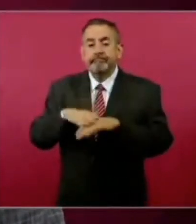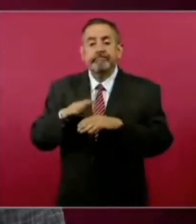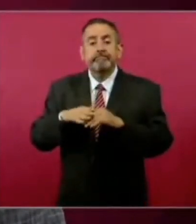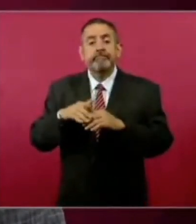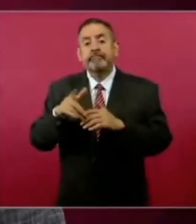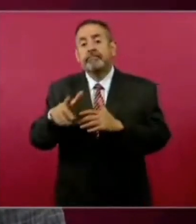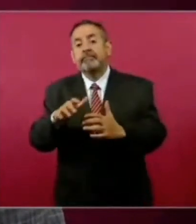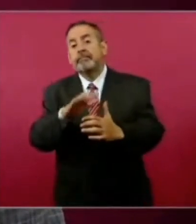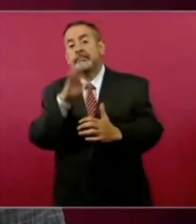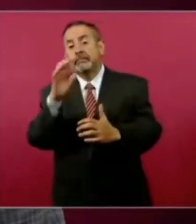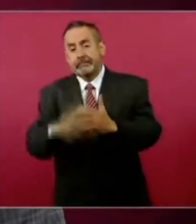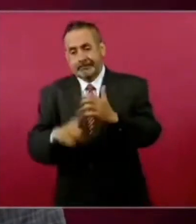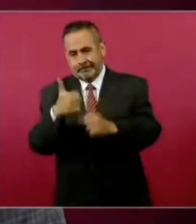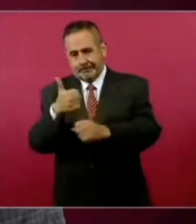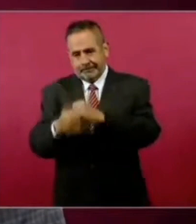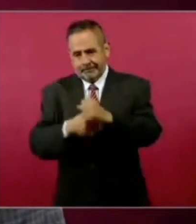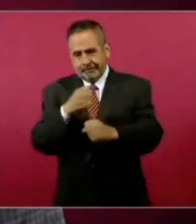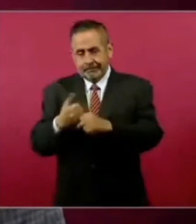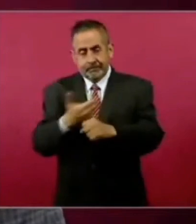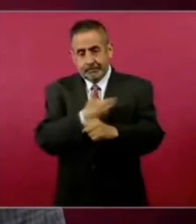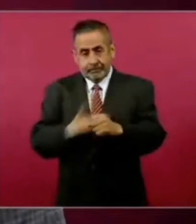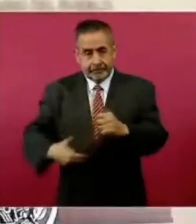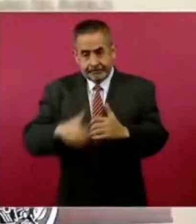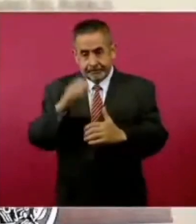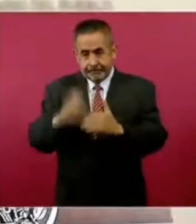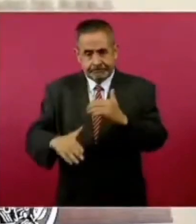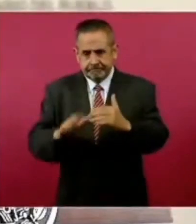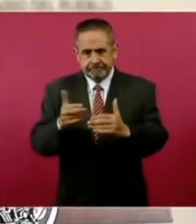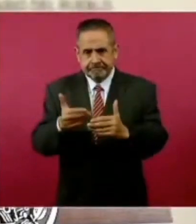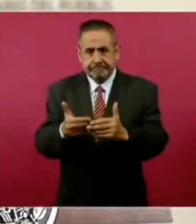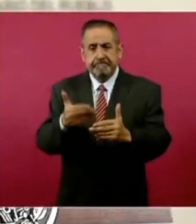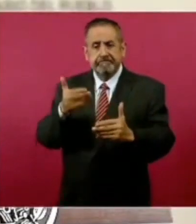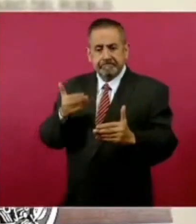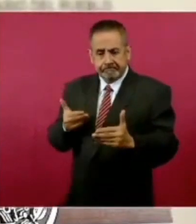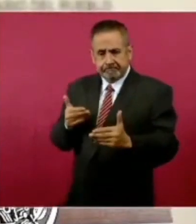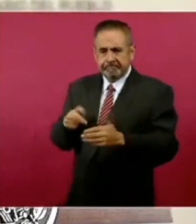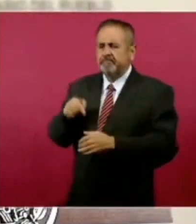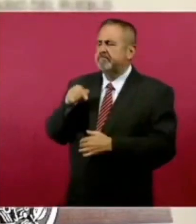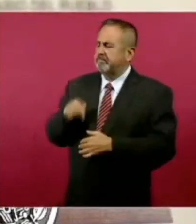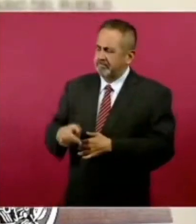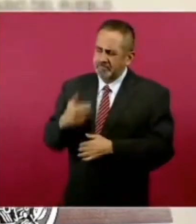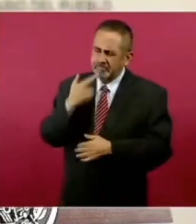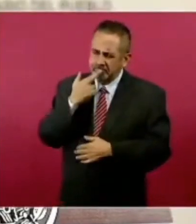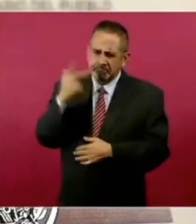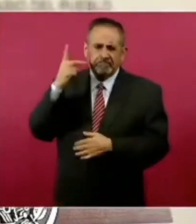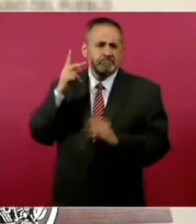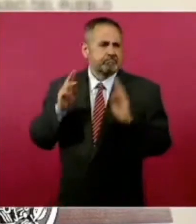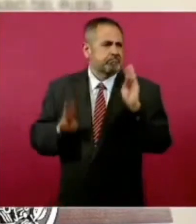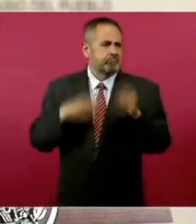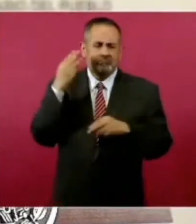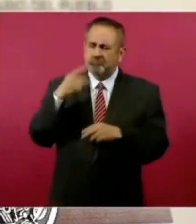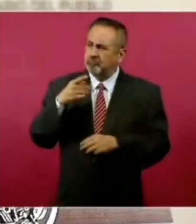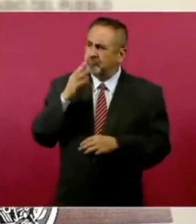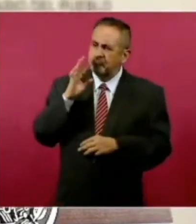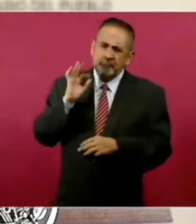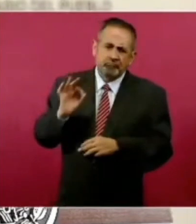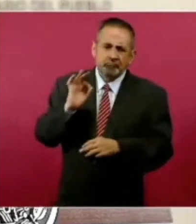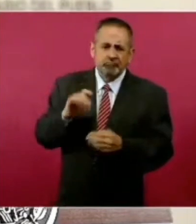esta sección sexenio el sistema de salud pública va a ser uno de los mejores del mundo